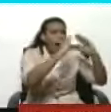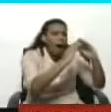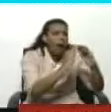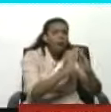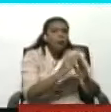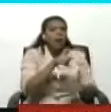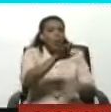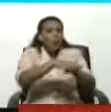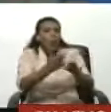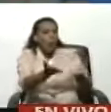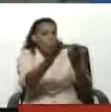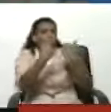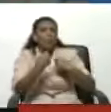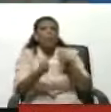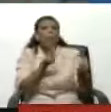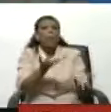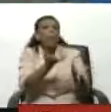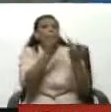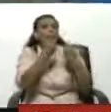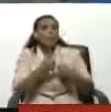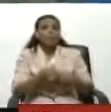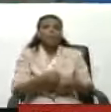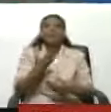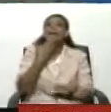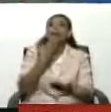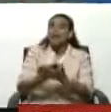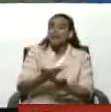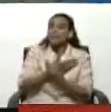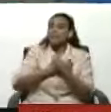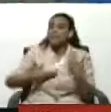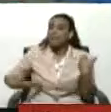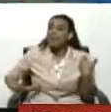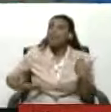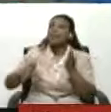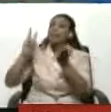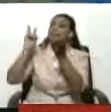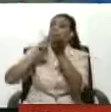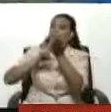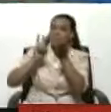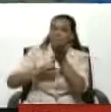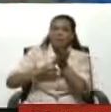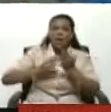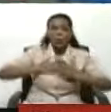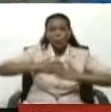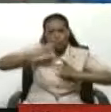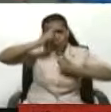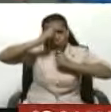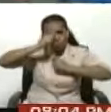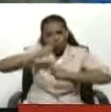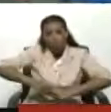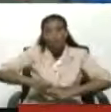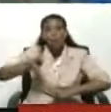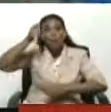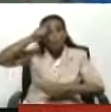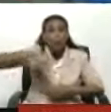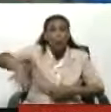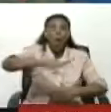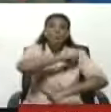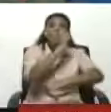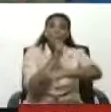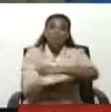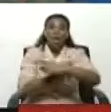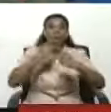Cuéntamelo todo, Ángel, bienvenido. Gracias, presidente. De verdad que un honor para nosotros, el pueblo, el poder